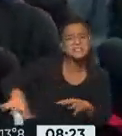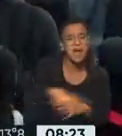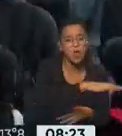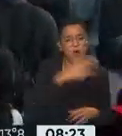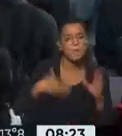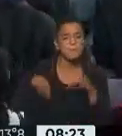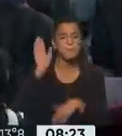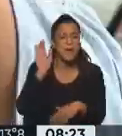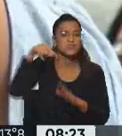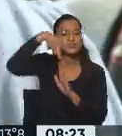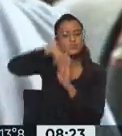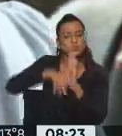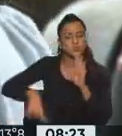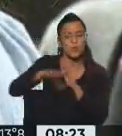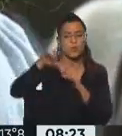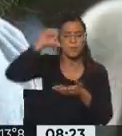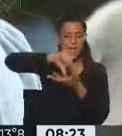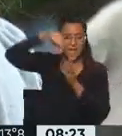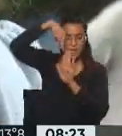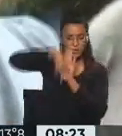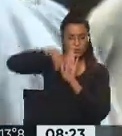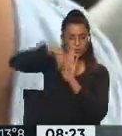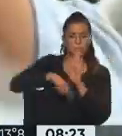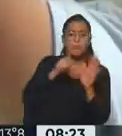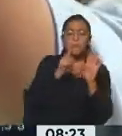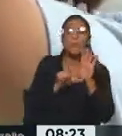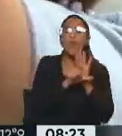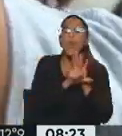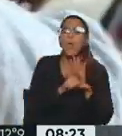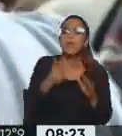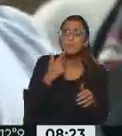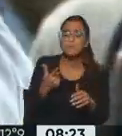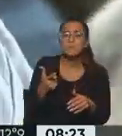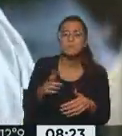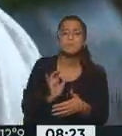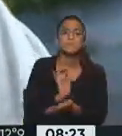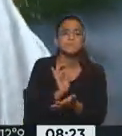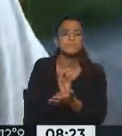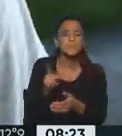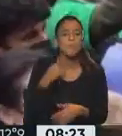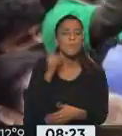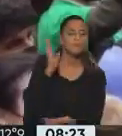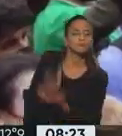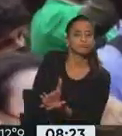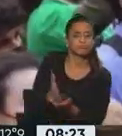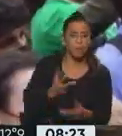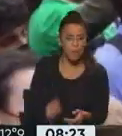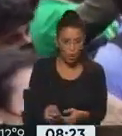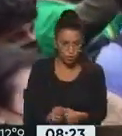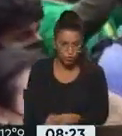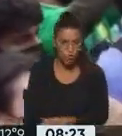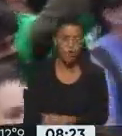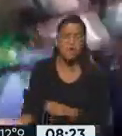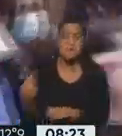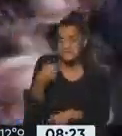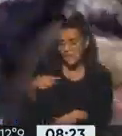principalmente en el sur del país que empezaron a aprobar leyes que prohíben y que criminalizan el aborto en muchas veces a muy